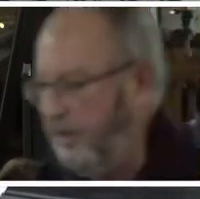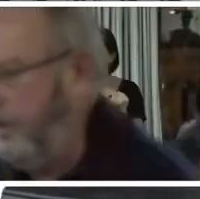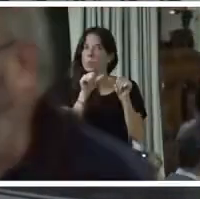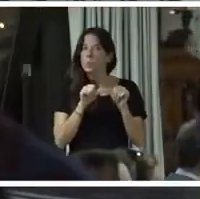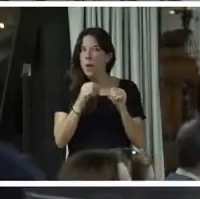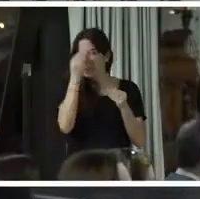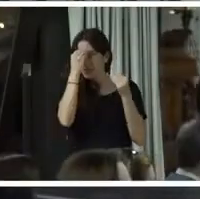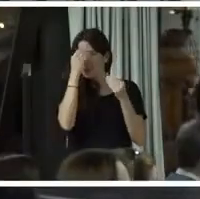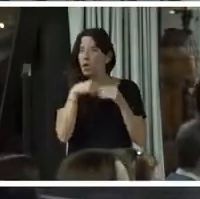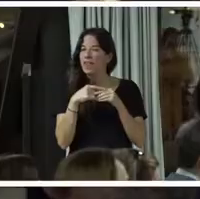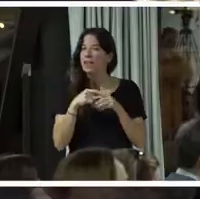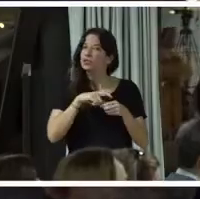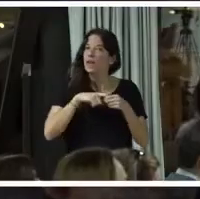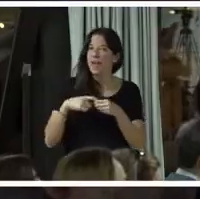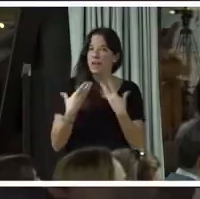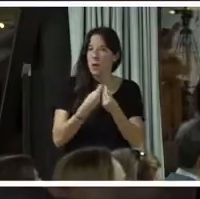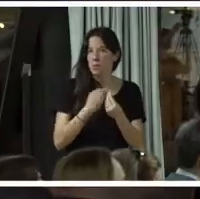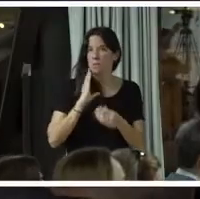con